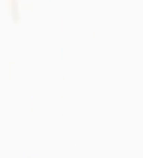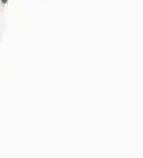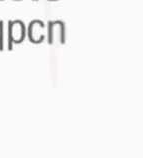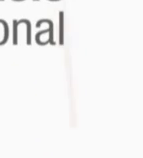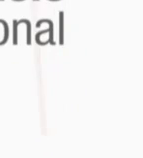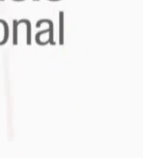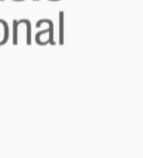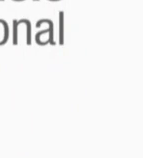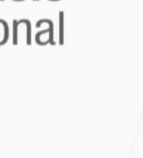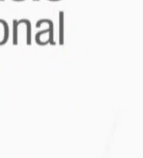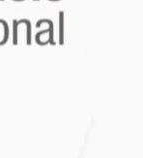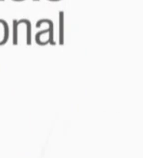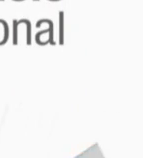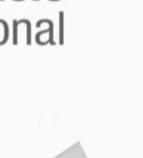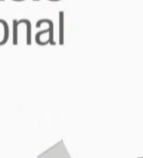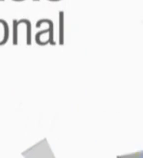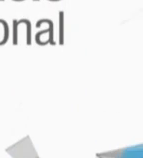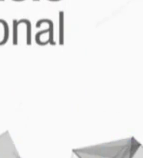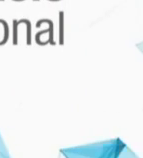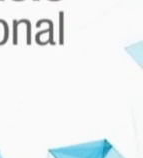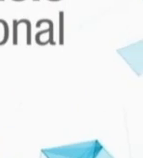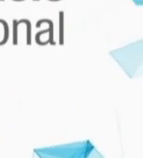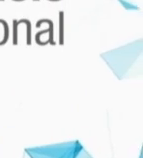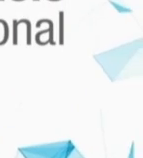Fin de espacio promocional.